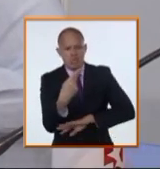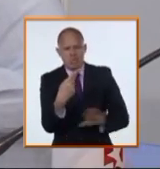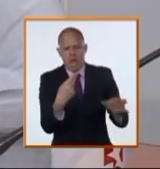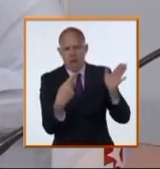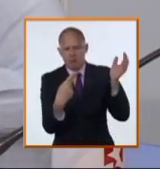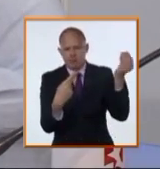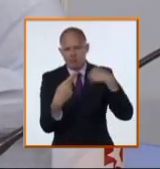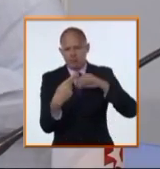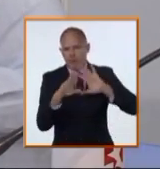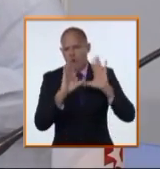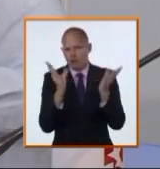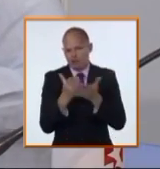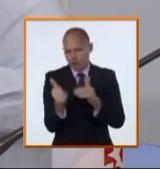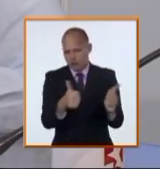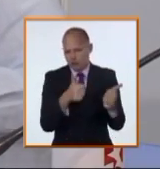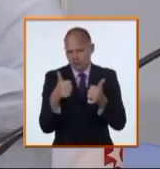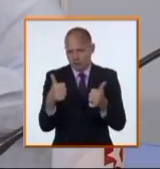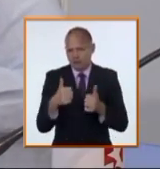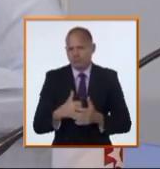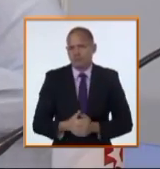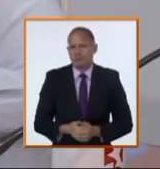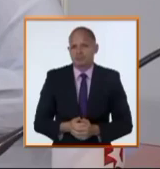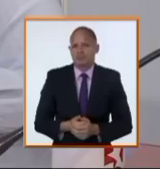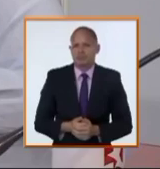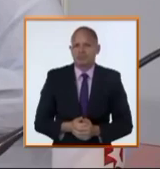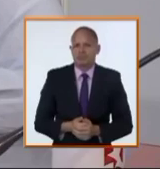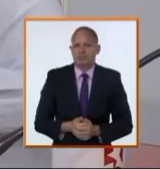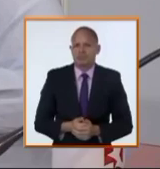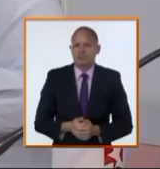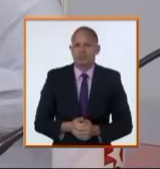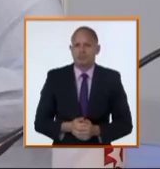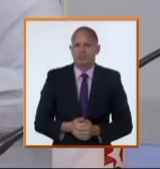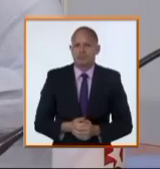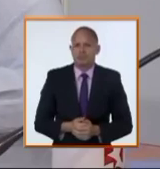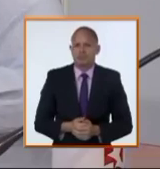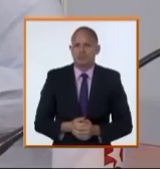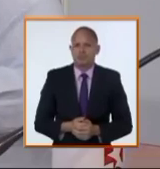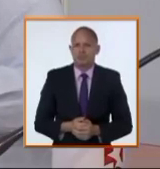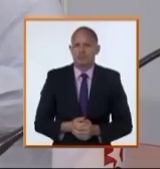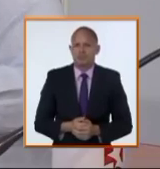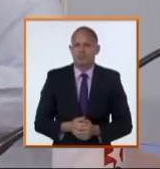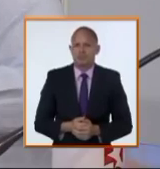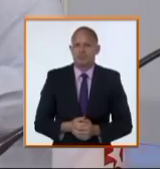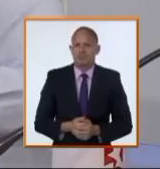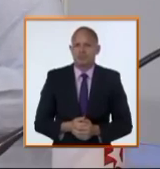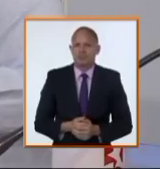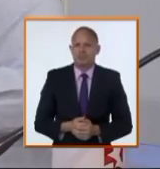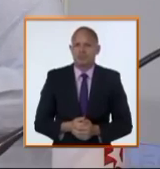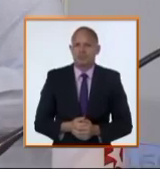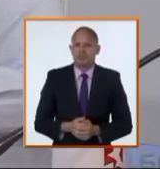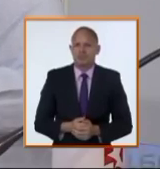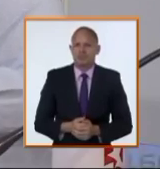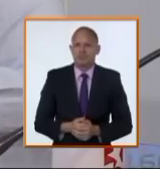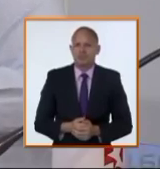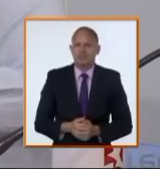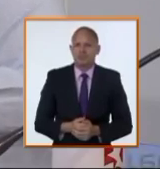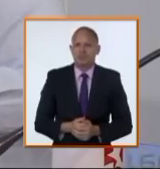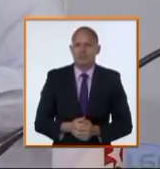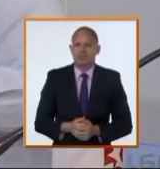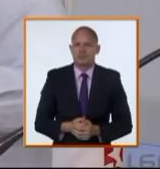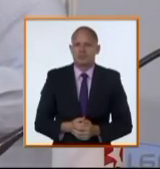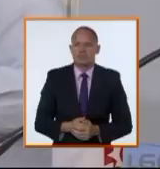a utilizar los medios de pagos electrónicos acá en en nuestro país actualmente es decir si bien